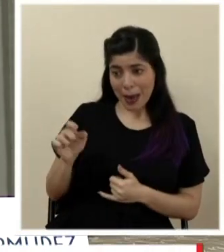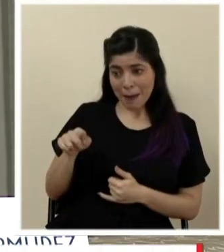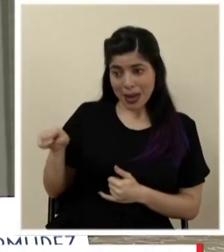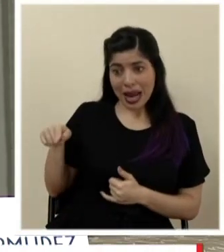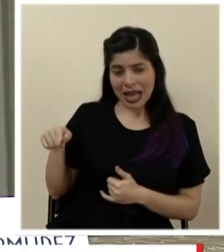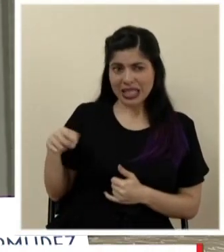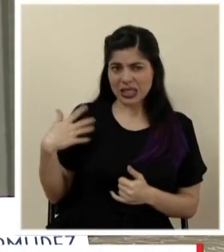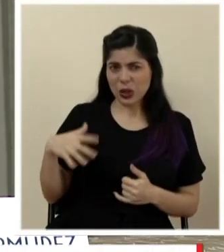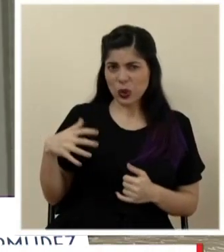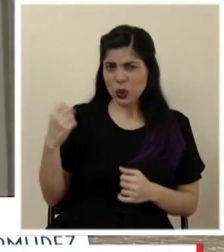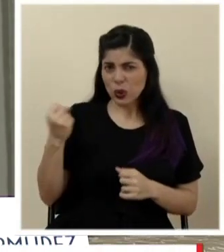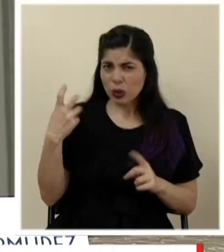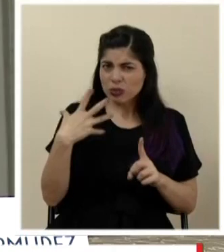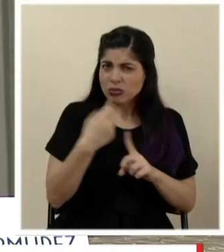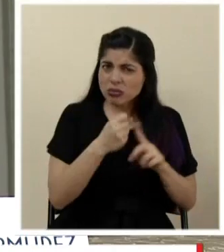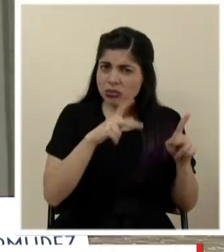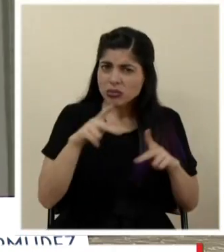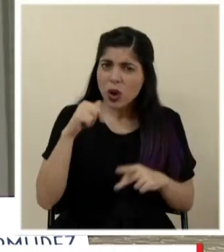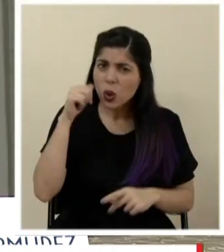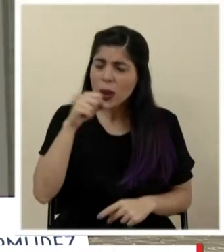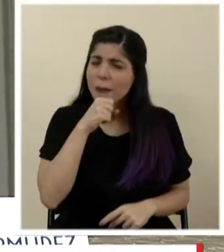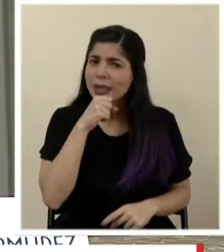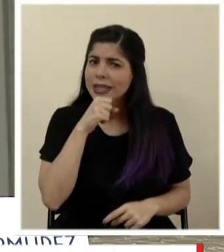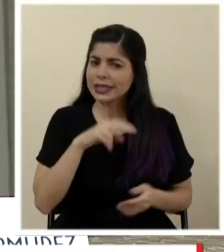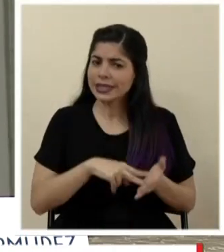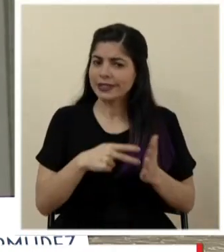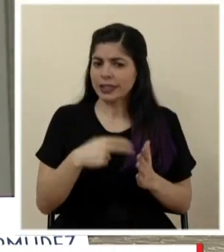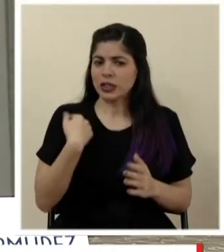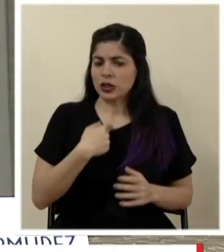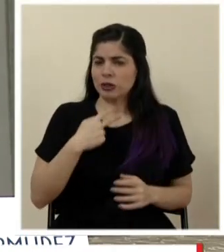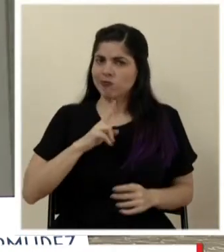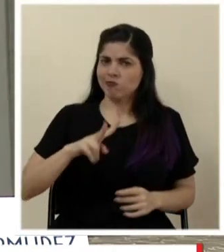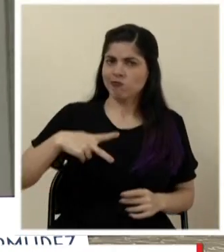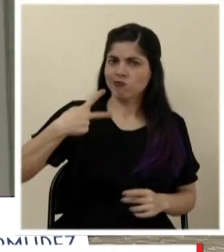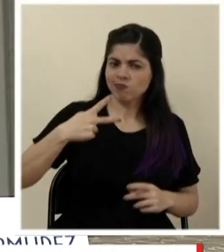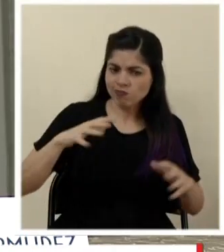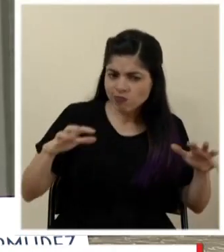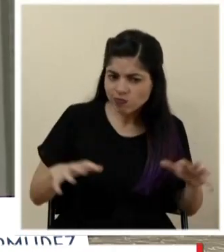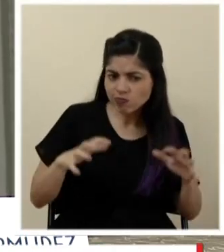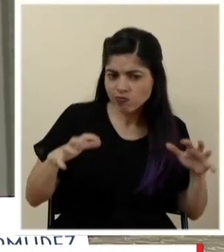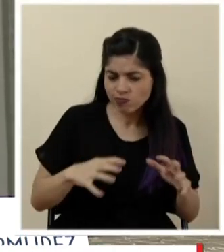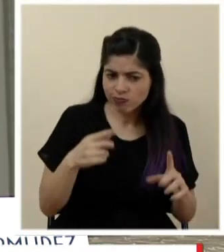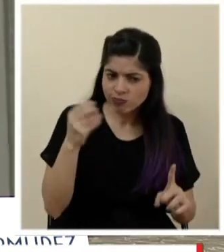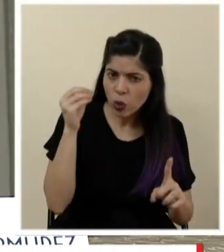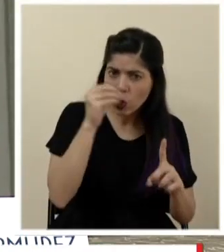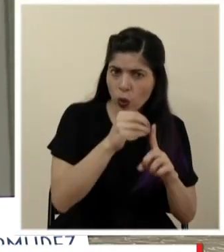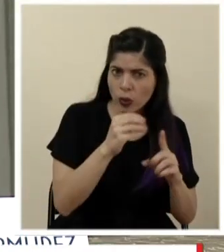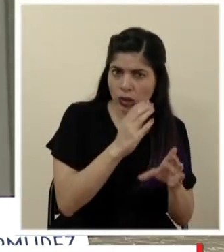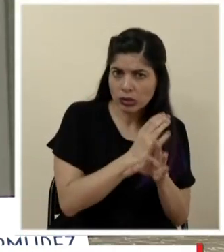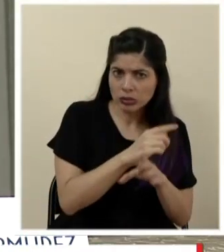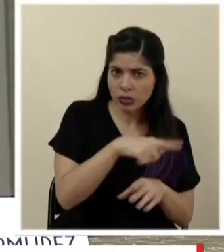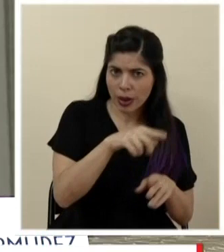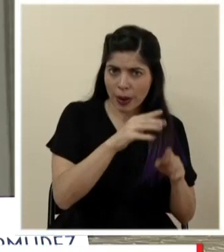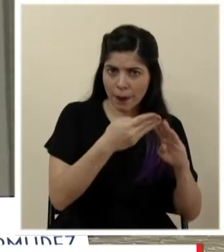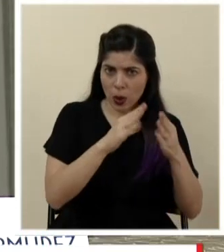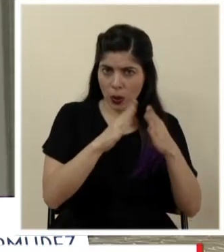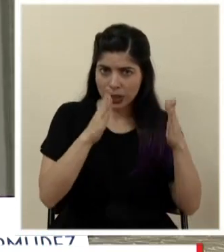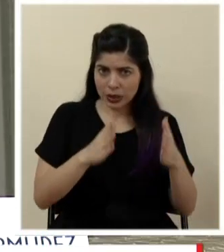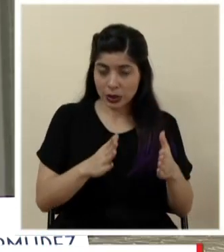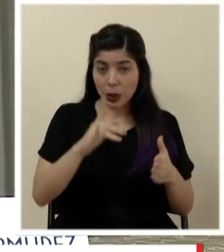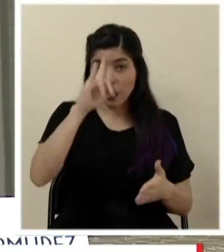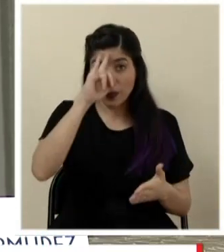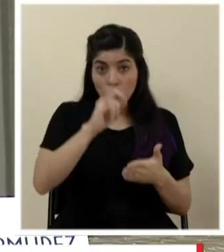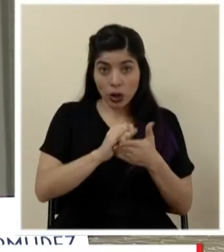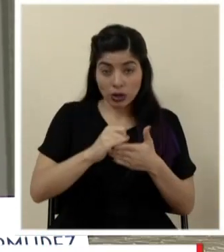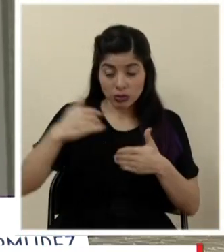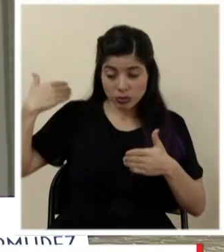las personas adultas mayores nos lleva a estar fortaleciendo constantemente las acciones hacia esta población. Es así como,